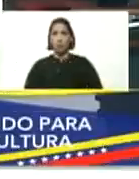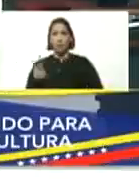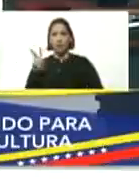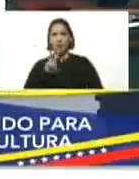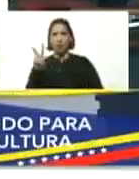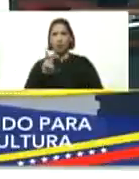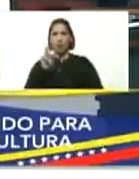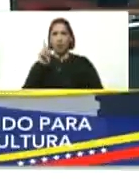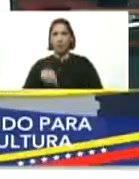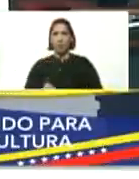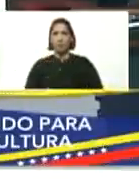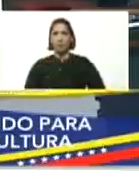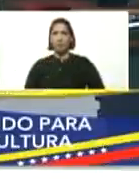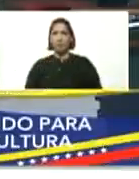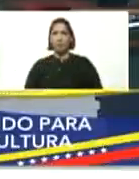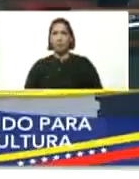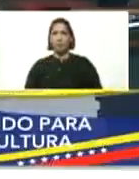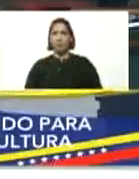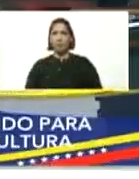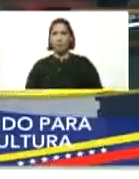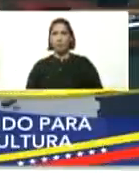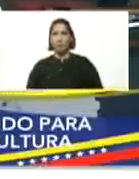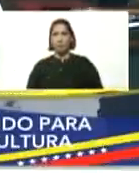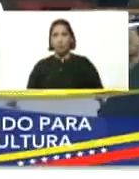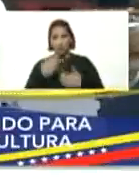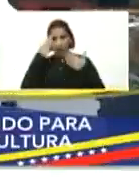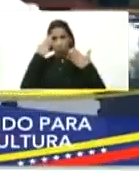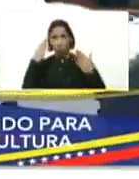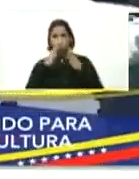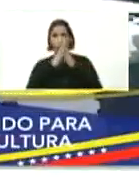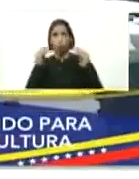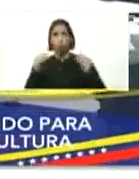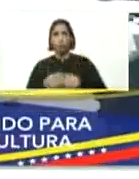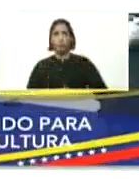Venezuela también. Los saludo a todos.